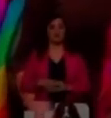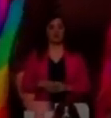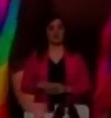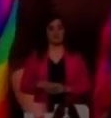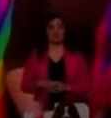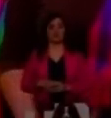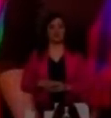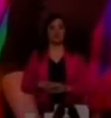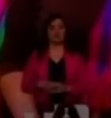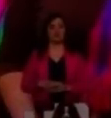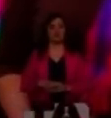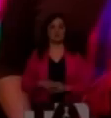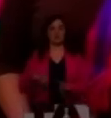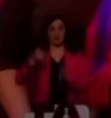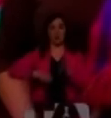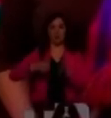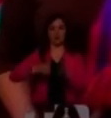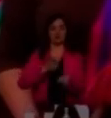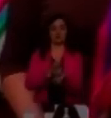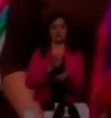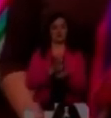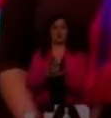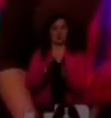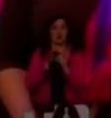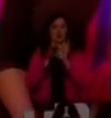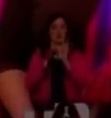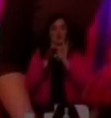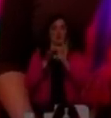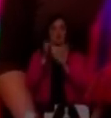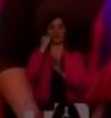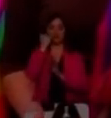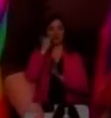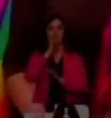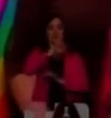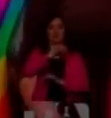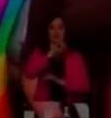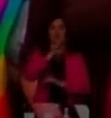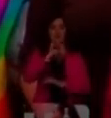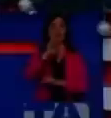de las cortes y de este juez, por ejemplo, que está persiguiendo a nuestros compañeros como Cleber Jiménez.